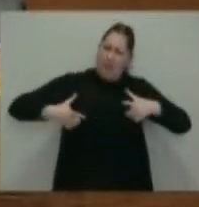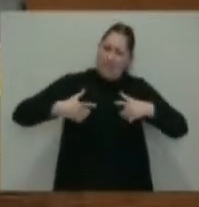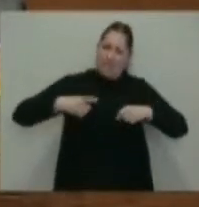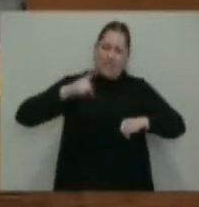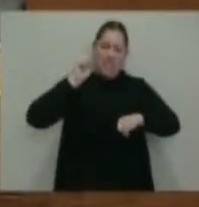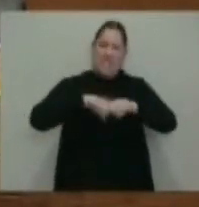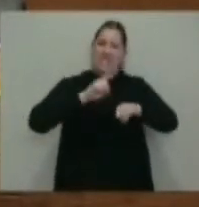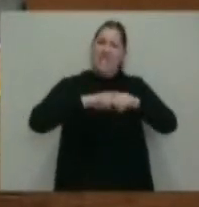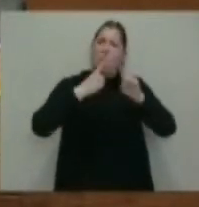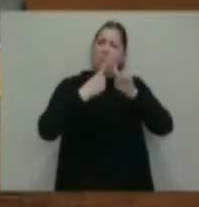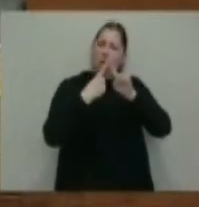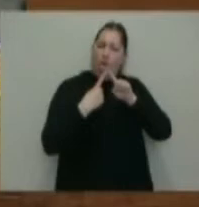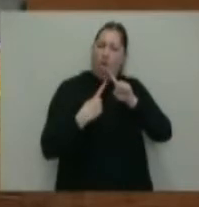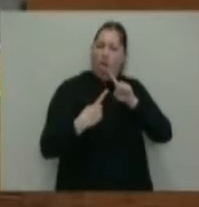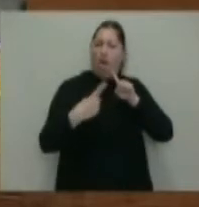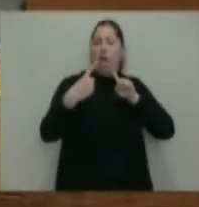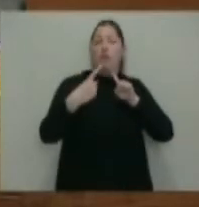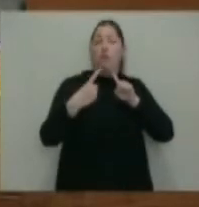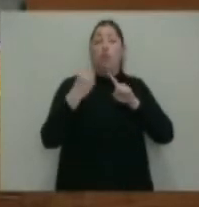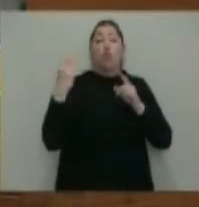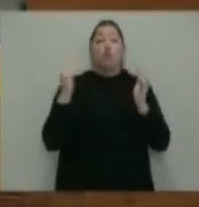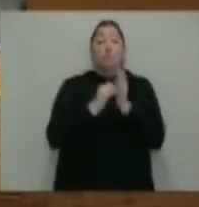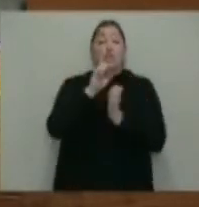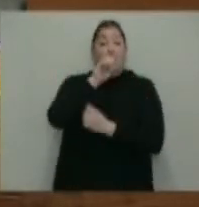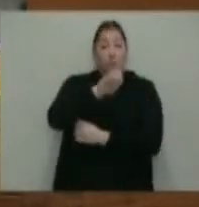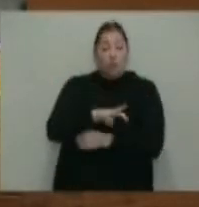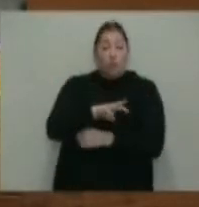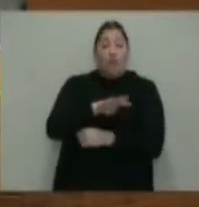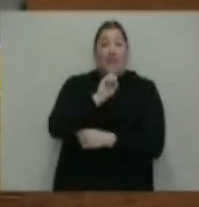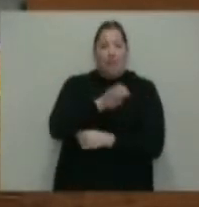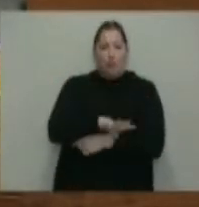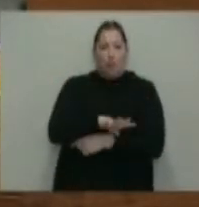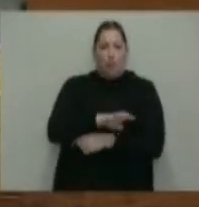duración. Comenzamos 2014 con un total de